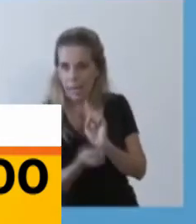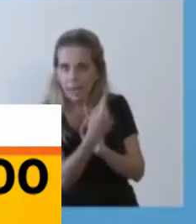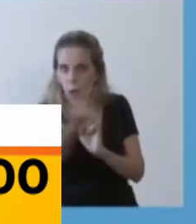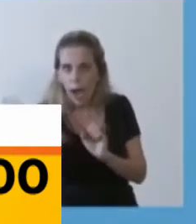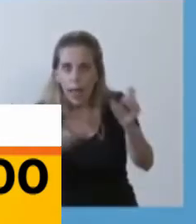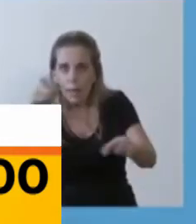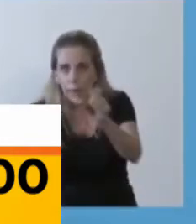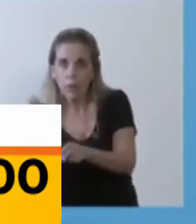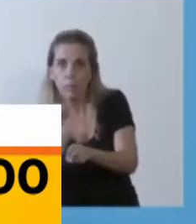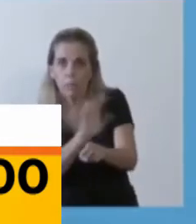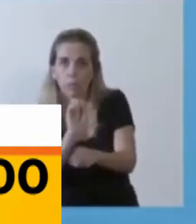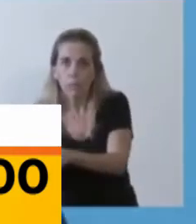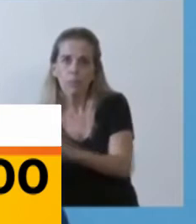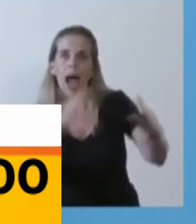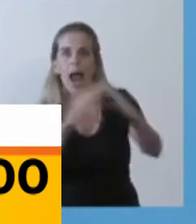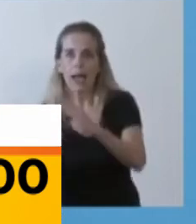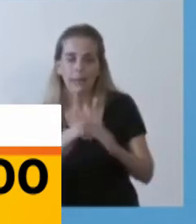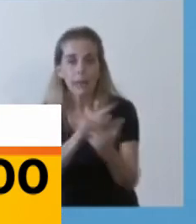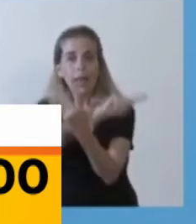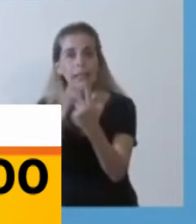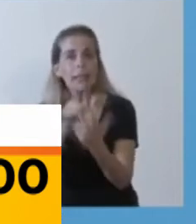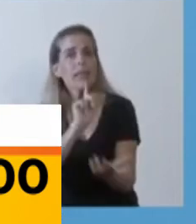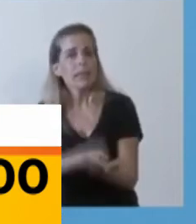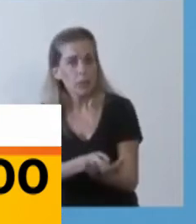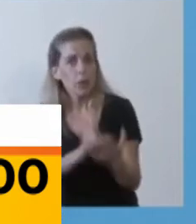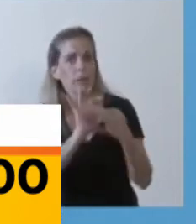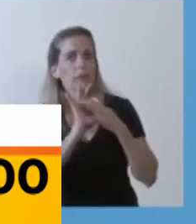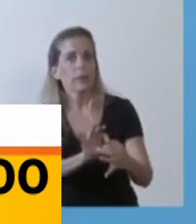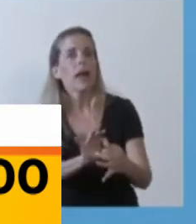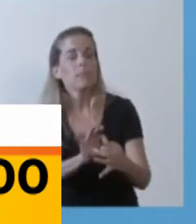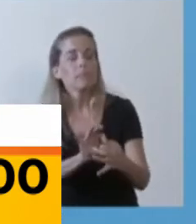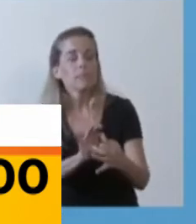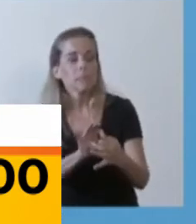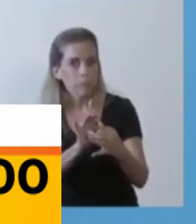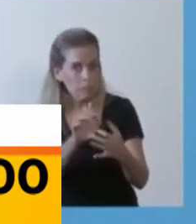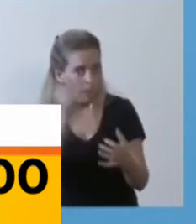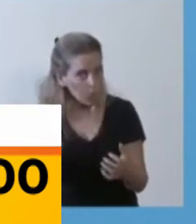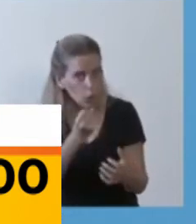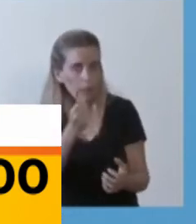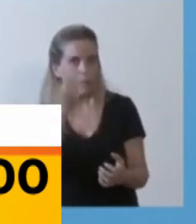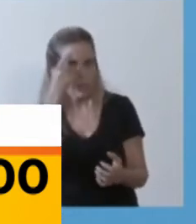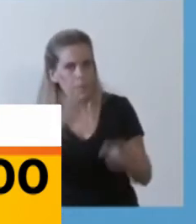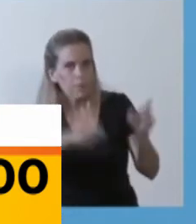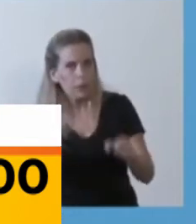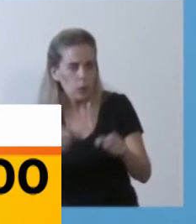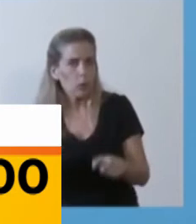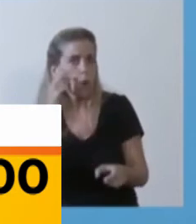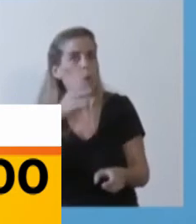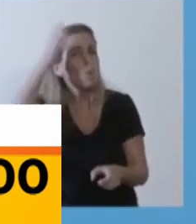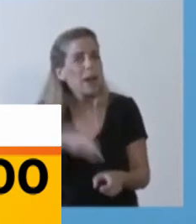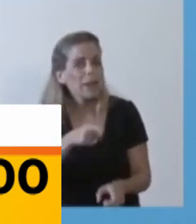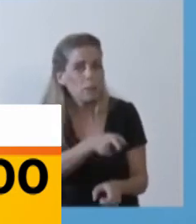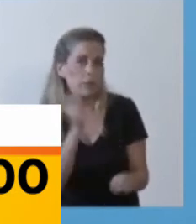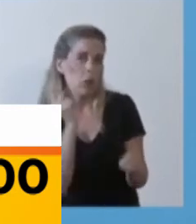las familias. Primeras tres medidas que tienen que ver con claramente la población más pobre, el 40% de